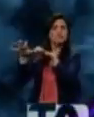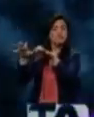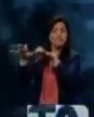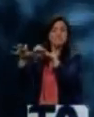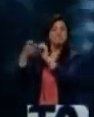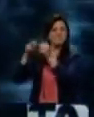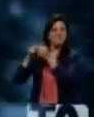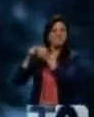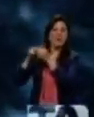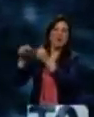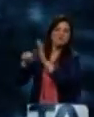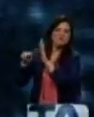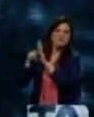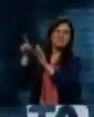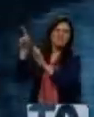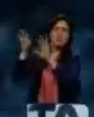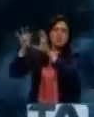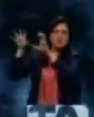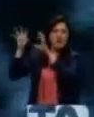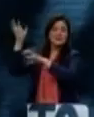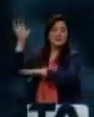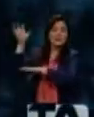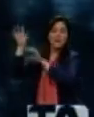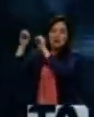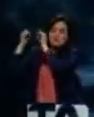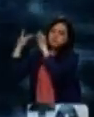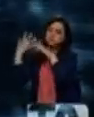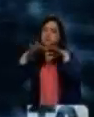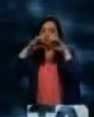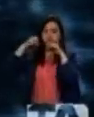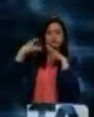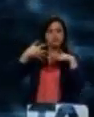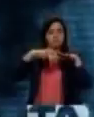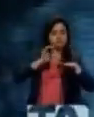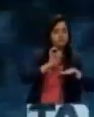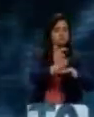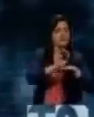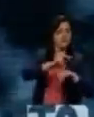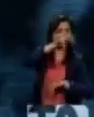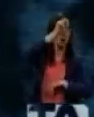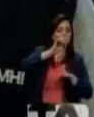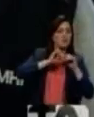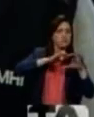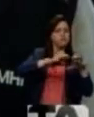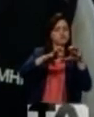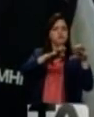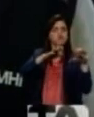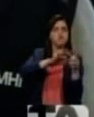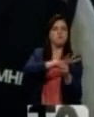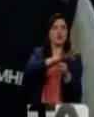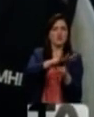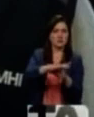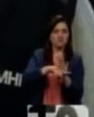amplias áreas de mal tiempo y la circunstancia del viento hacia el país se ha transportado hacia la zona norte del Ecuador. No van a